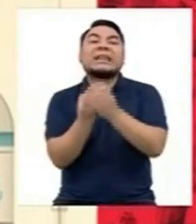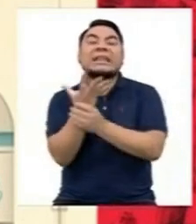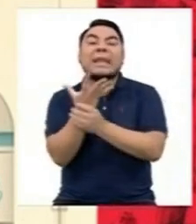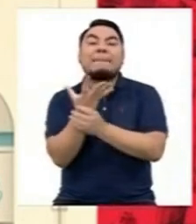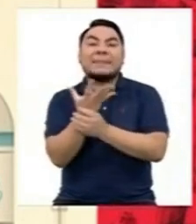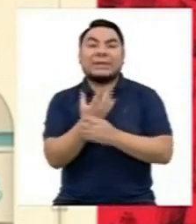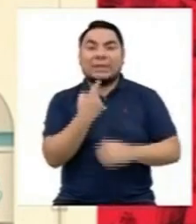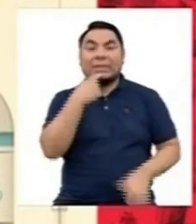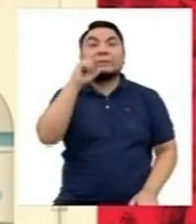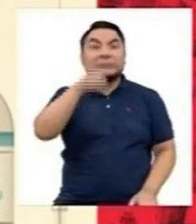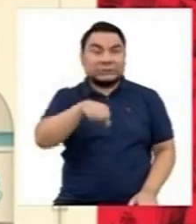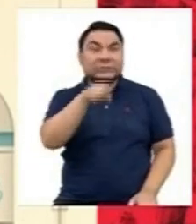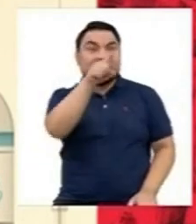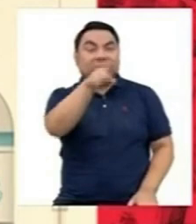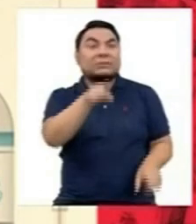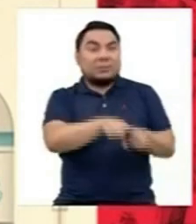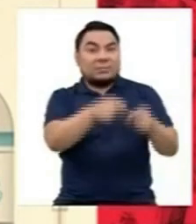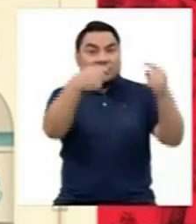año.